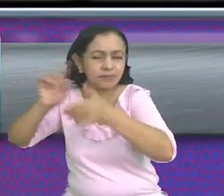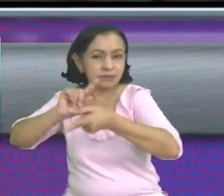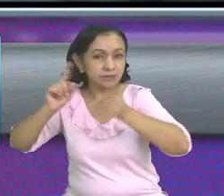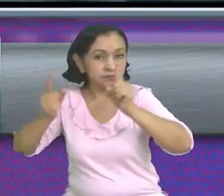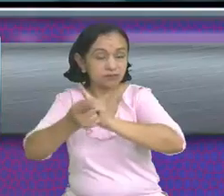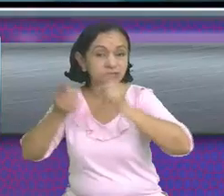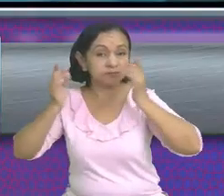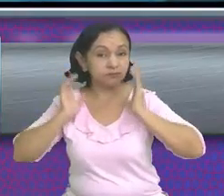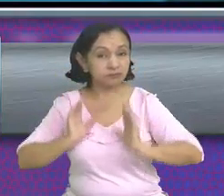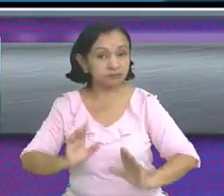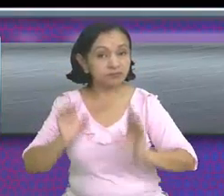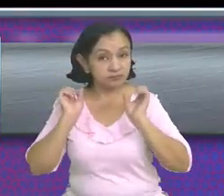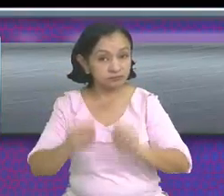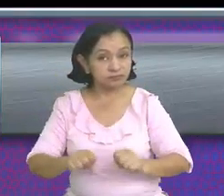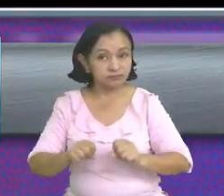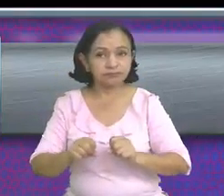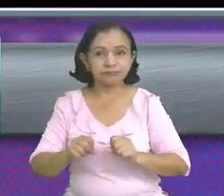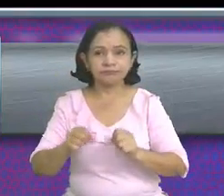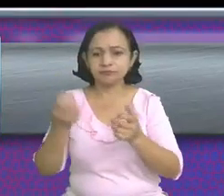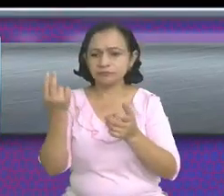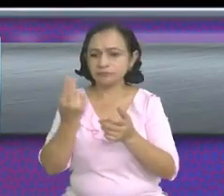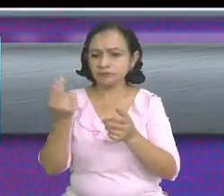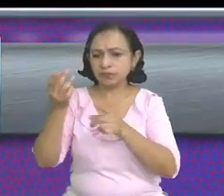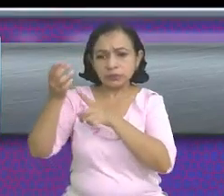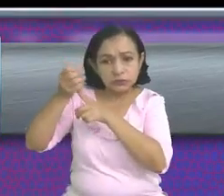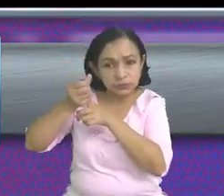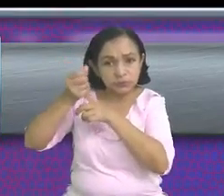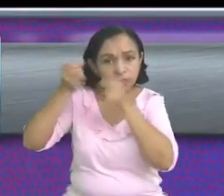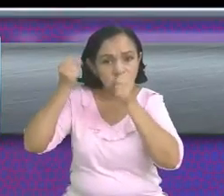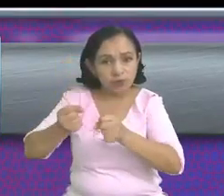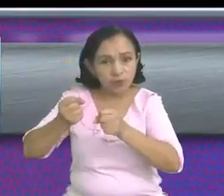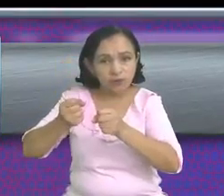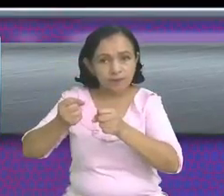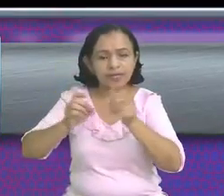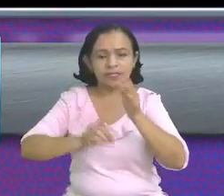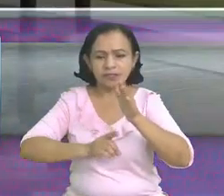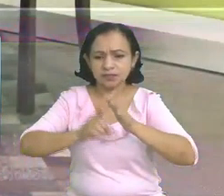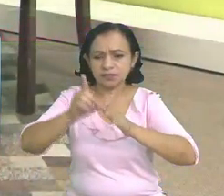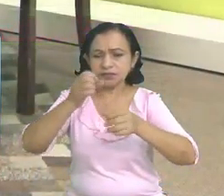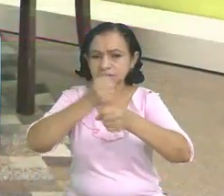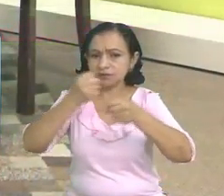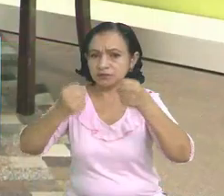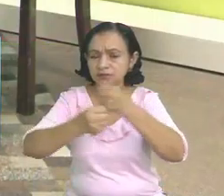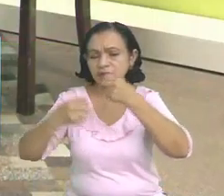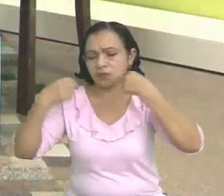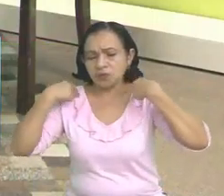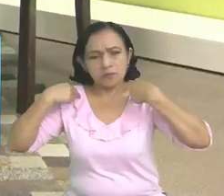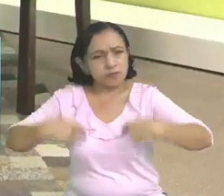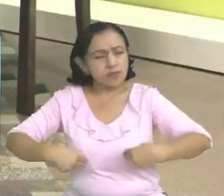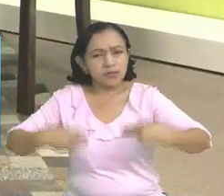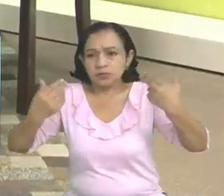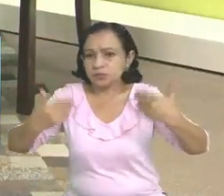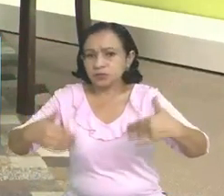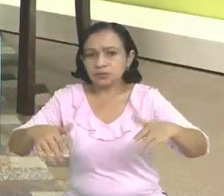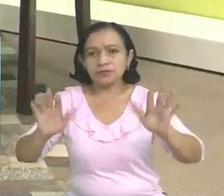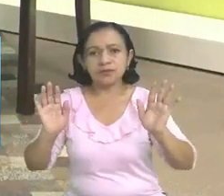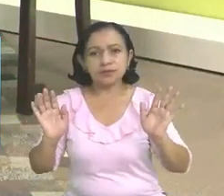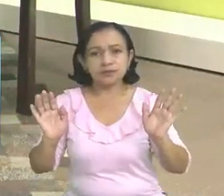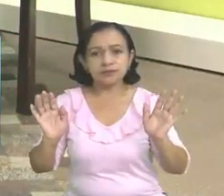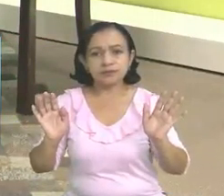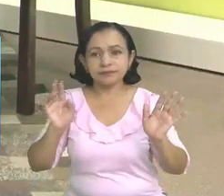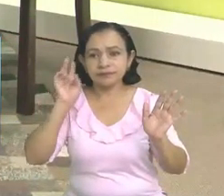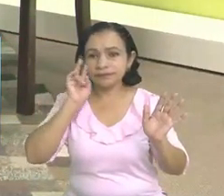trastorno eso? Bueno, de hecho, la masturbación es parte del desarrollo psicosexual de los seres humanos. Normalmente, incluso desde el